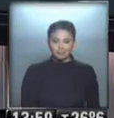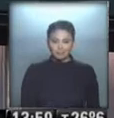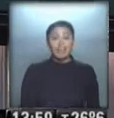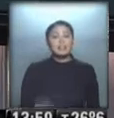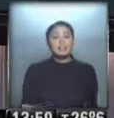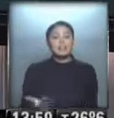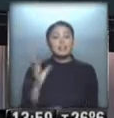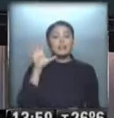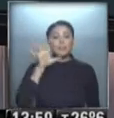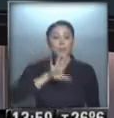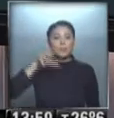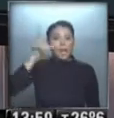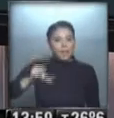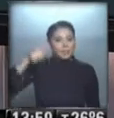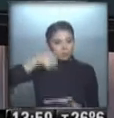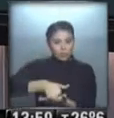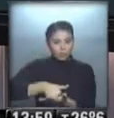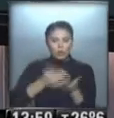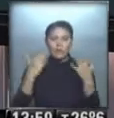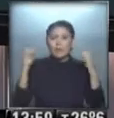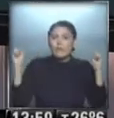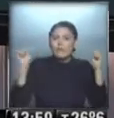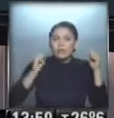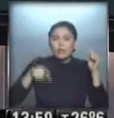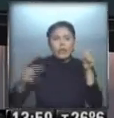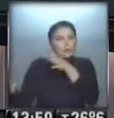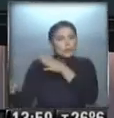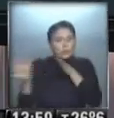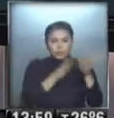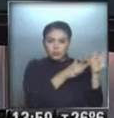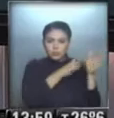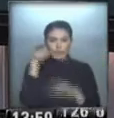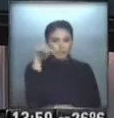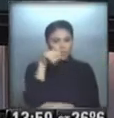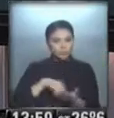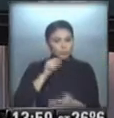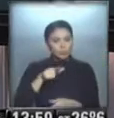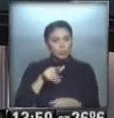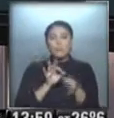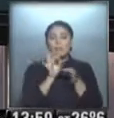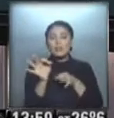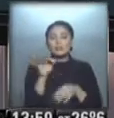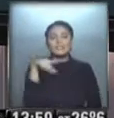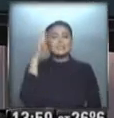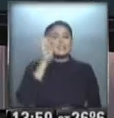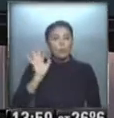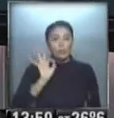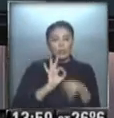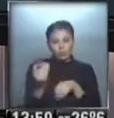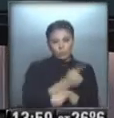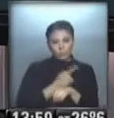en el sur de la región patagónica el tiempo está frío y sopla fuerte el viento en riego llegó 50 kilómetros por hora del sector oeste